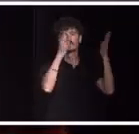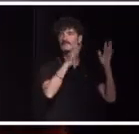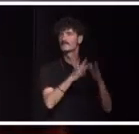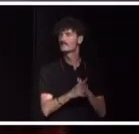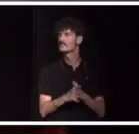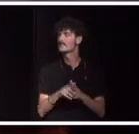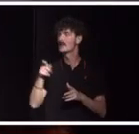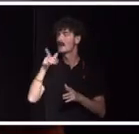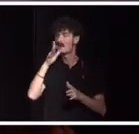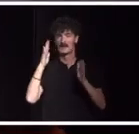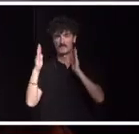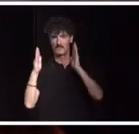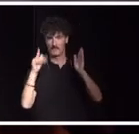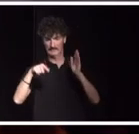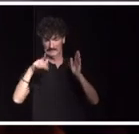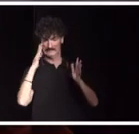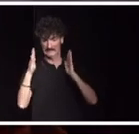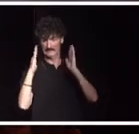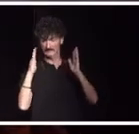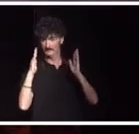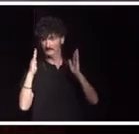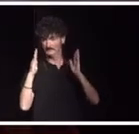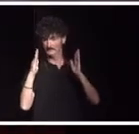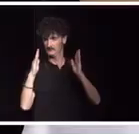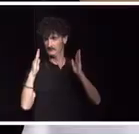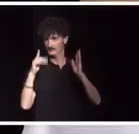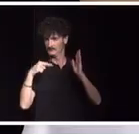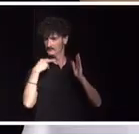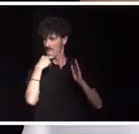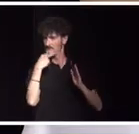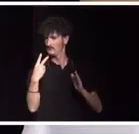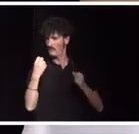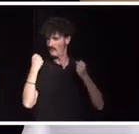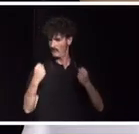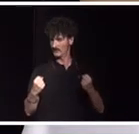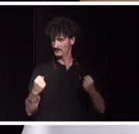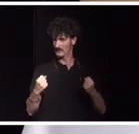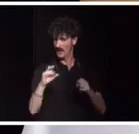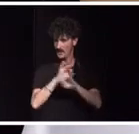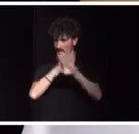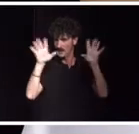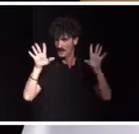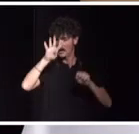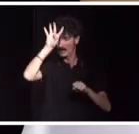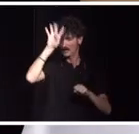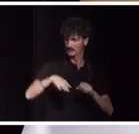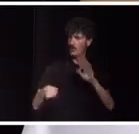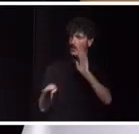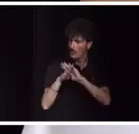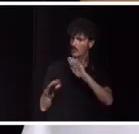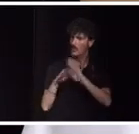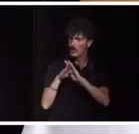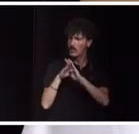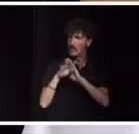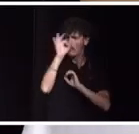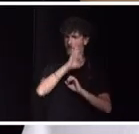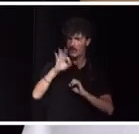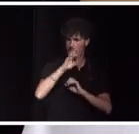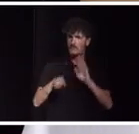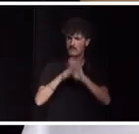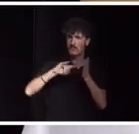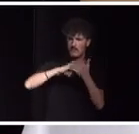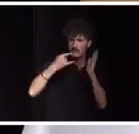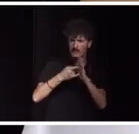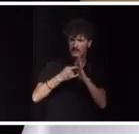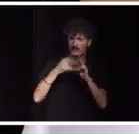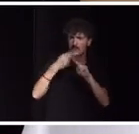Es el momento de decir alto y claro que Podem Cataluña continúa con su proyecto político y que